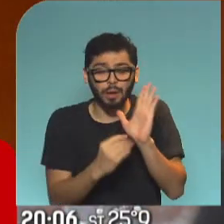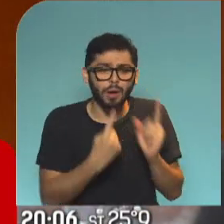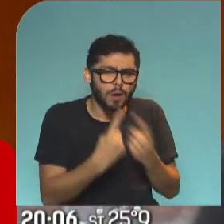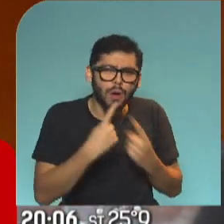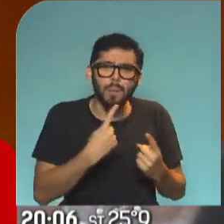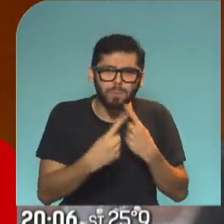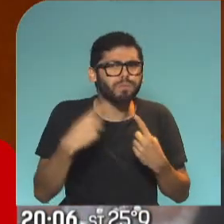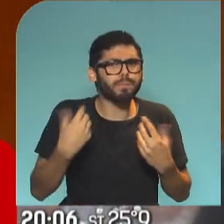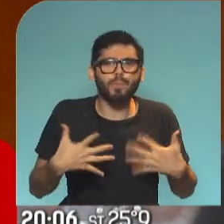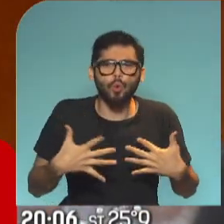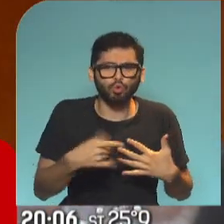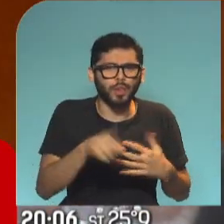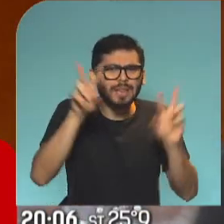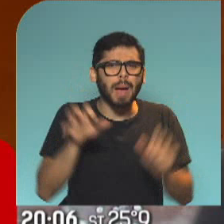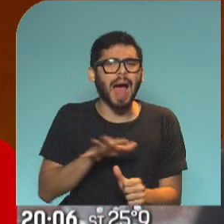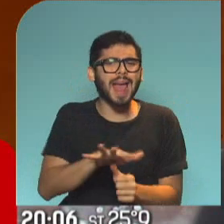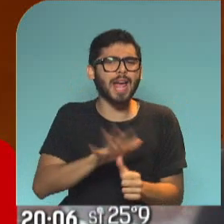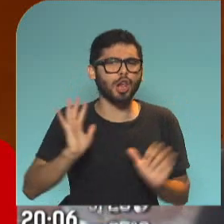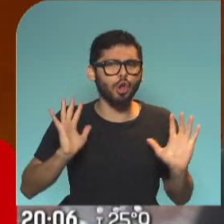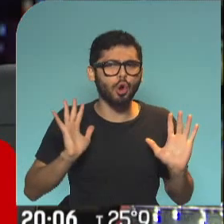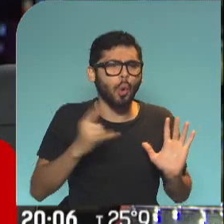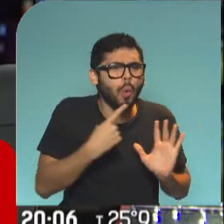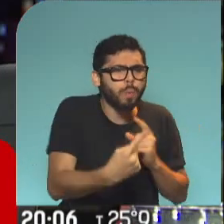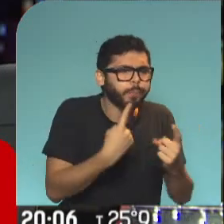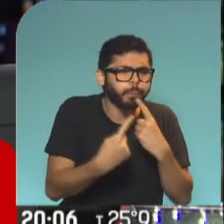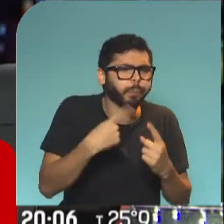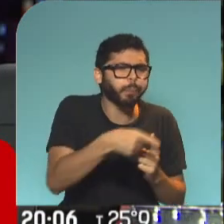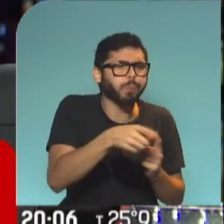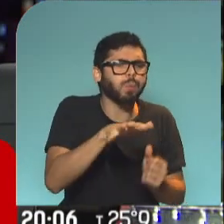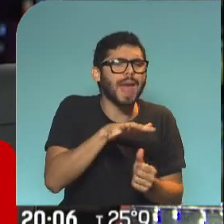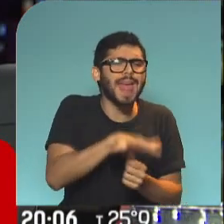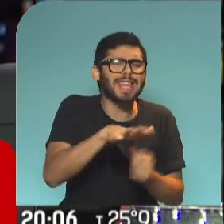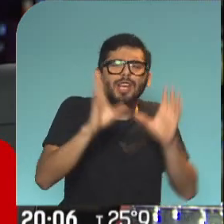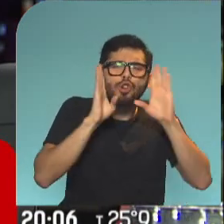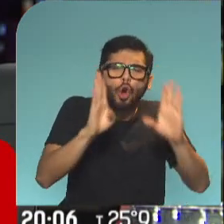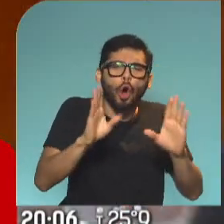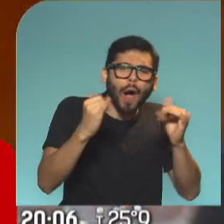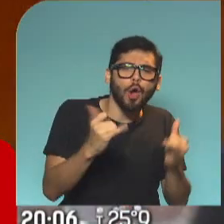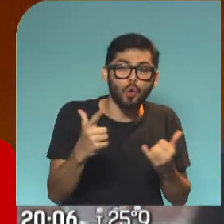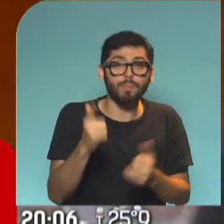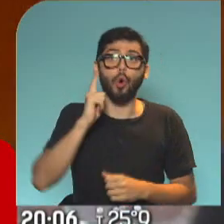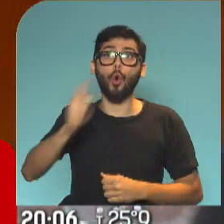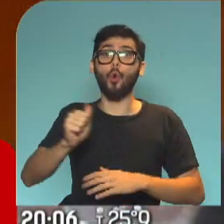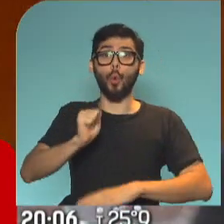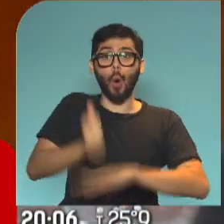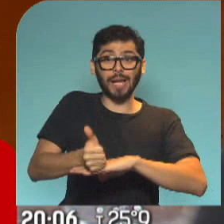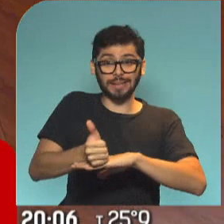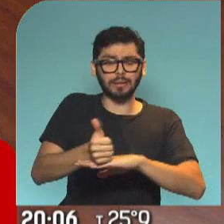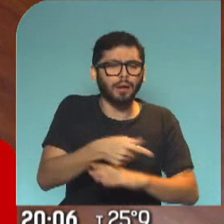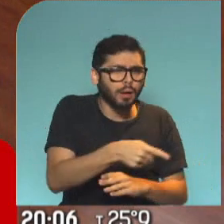indagamos sobre esa mirada sobre la perspectiva de género que tiene que tener un juez o una jueza para ejercer la magistratura